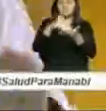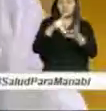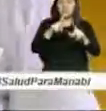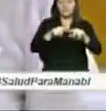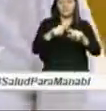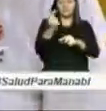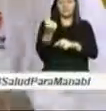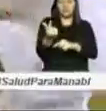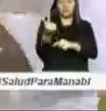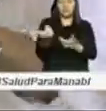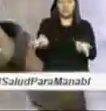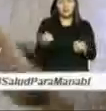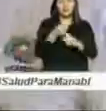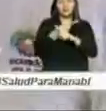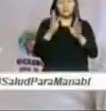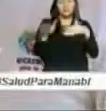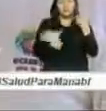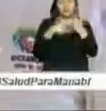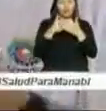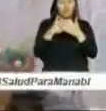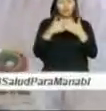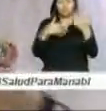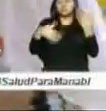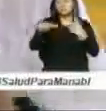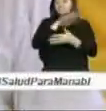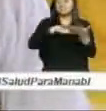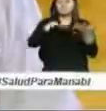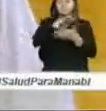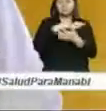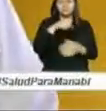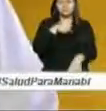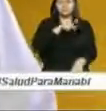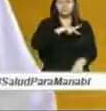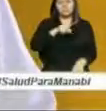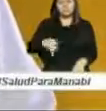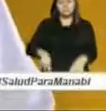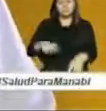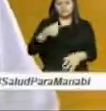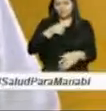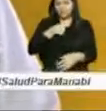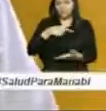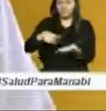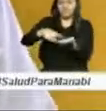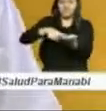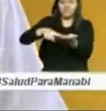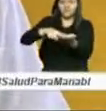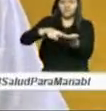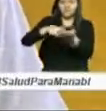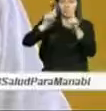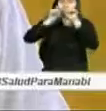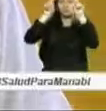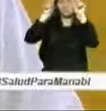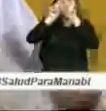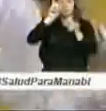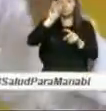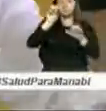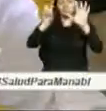utilidades. Y era la feria de la alegría. Personalmente, me reuní con los empresarios en el 2007. Les